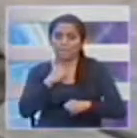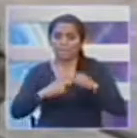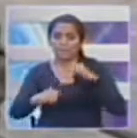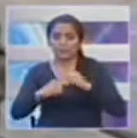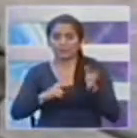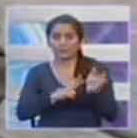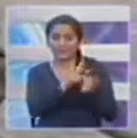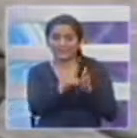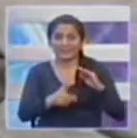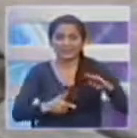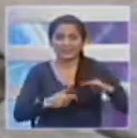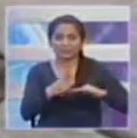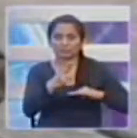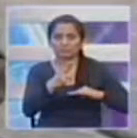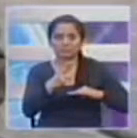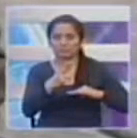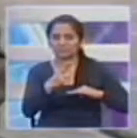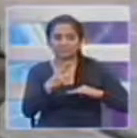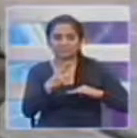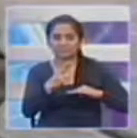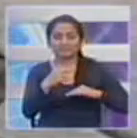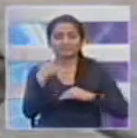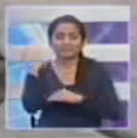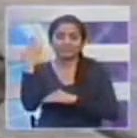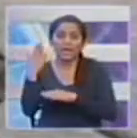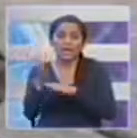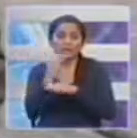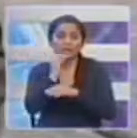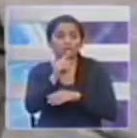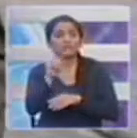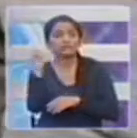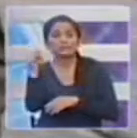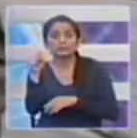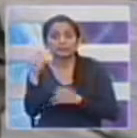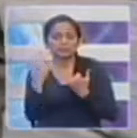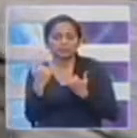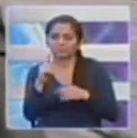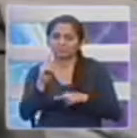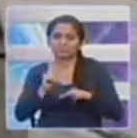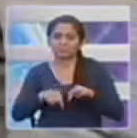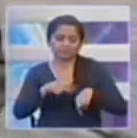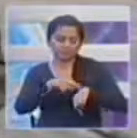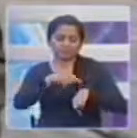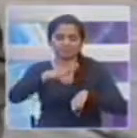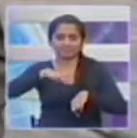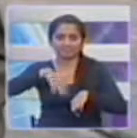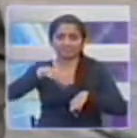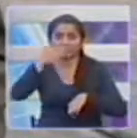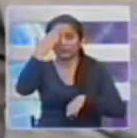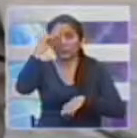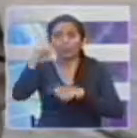tranvía, como lo ofreció el alcalde de Cuenca, el ingeniero Marcelo Cabrera. La nueva fecha todavía